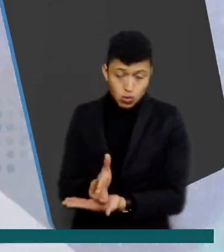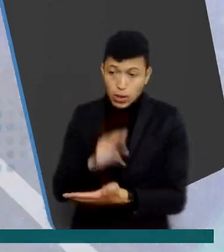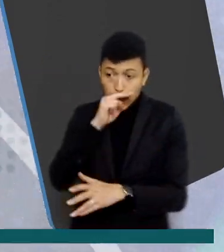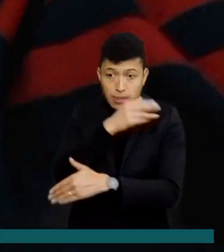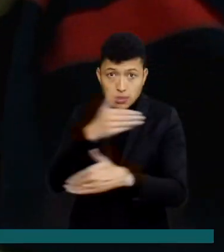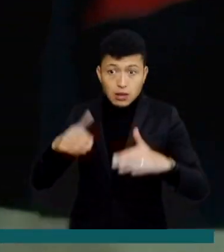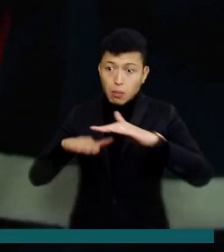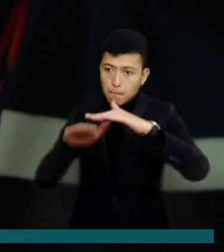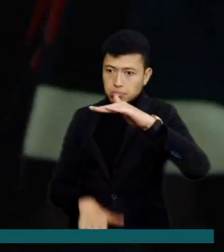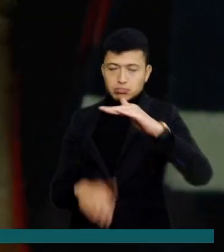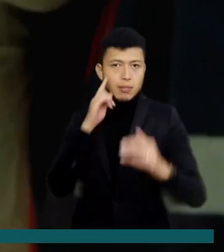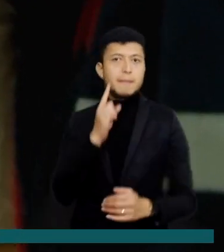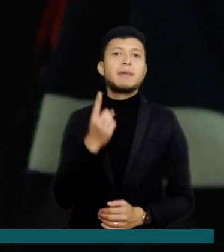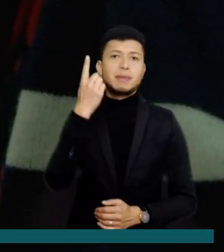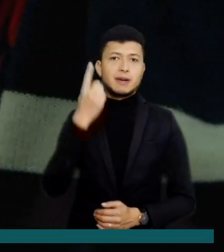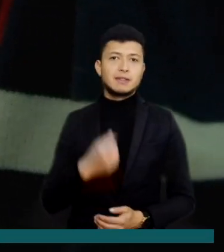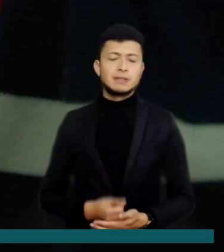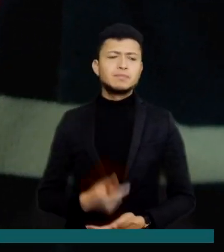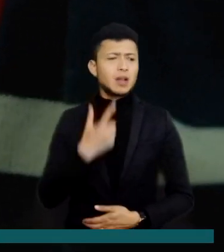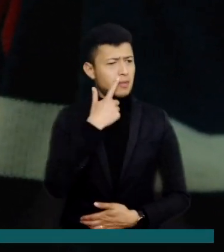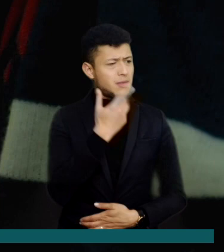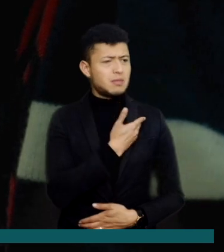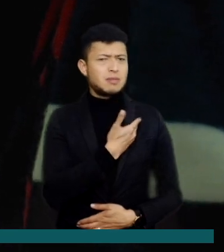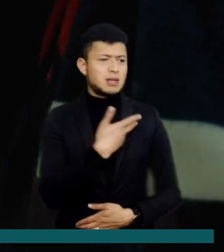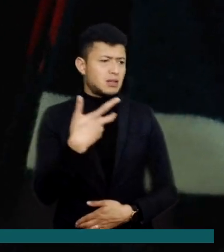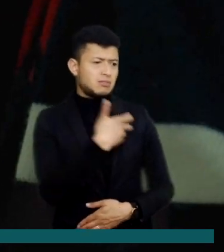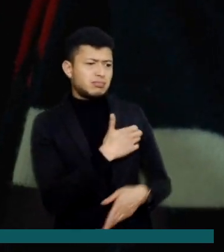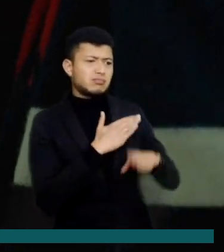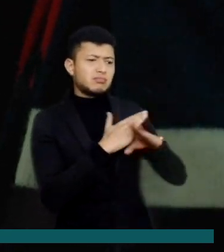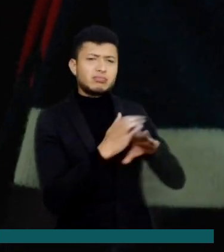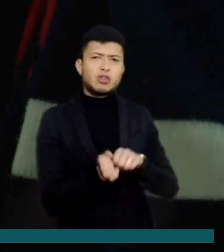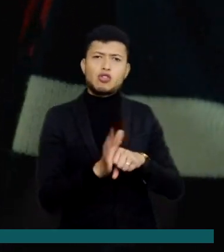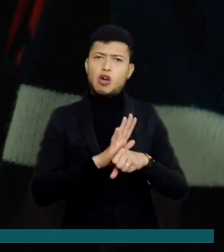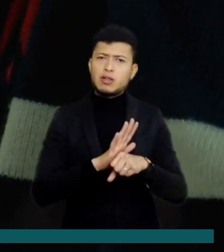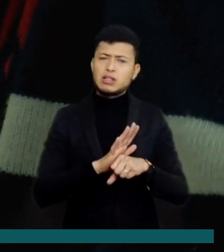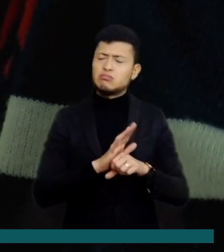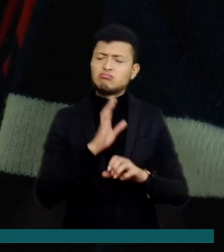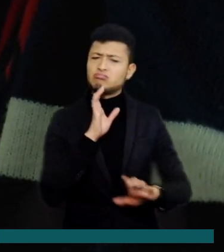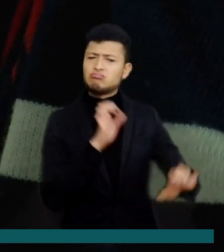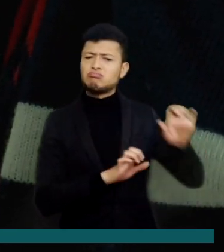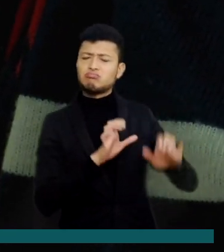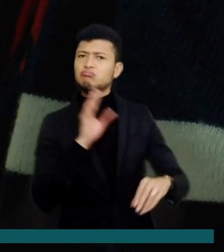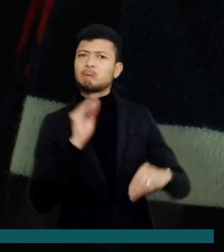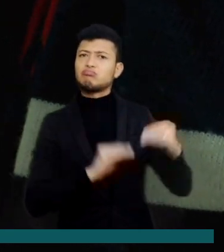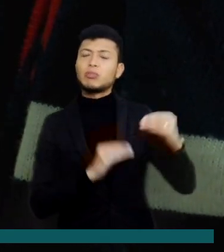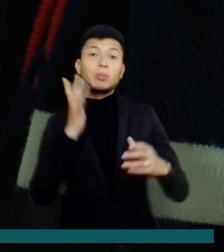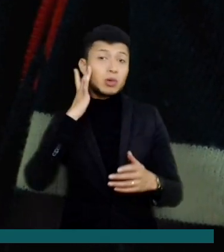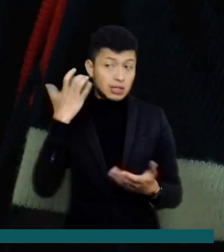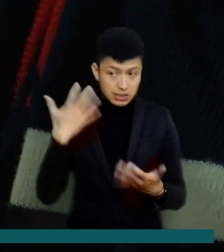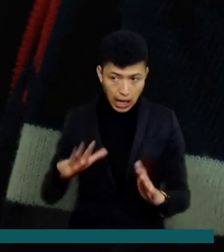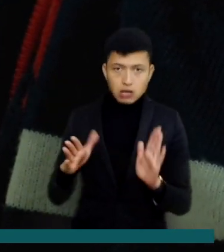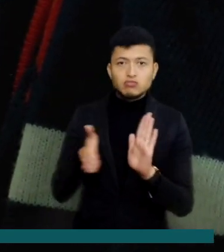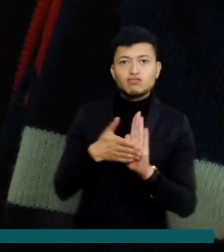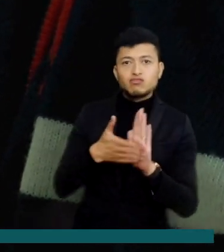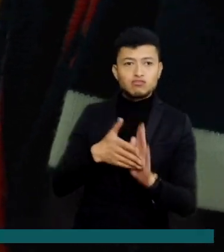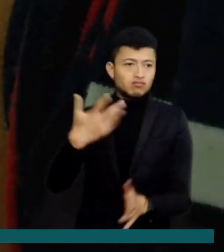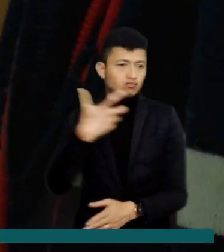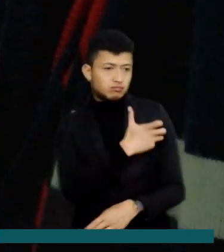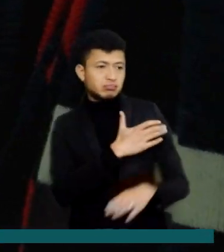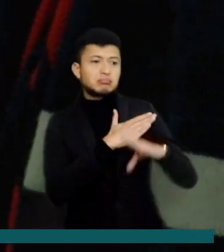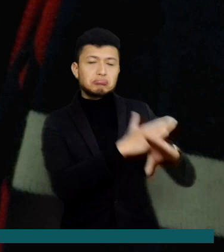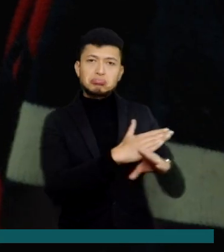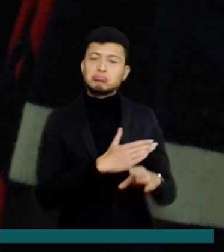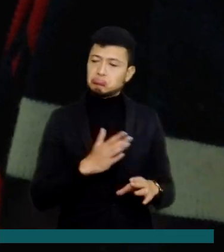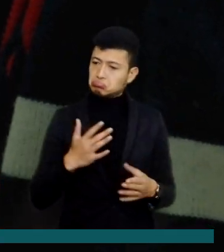para los niños. Pero ¿por qué los padres rehusan vacunar a sus hijos en contra del COVID-19, aun cuando se ha demostrado que los